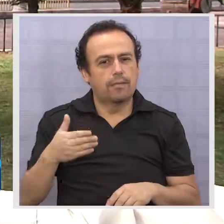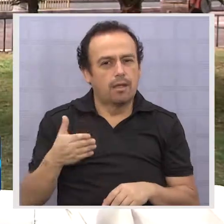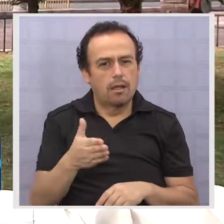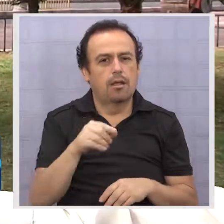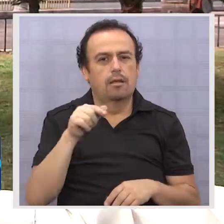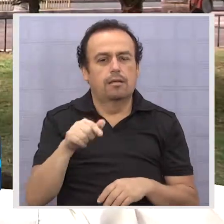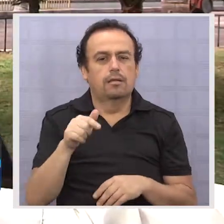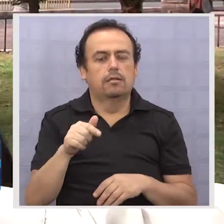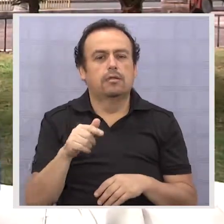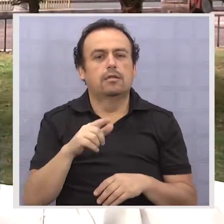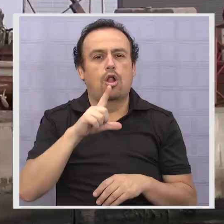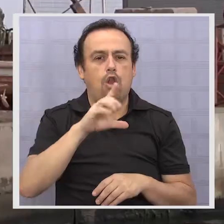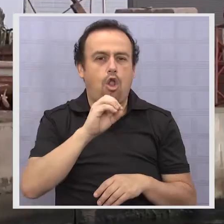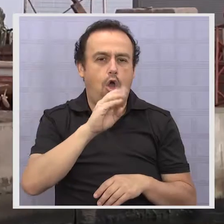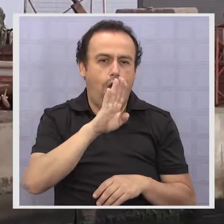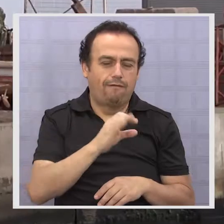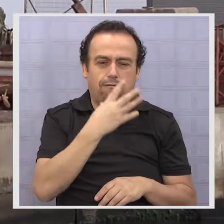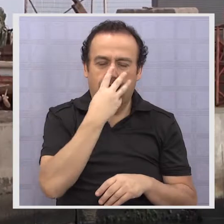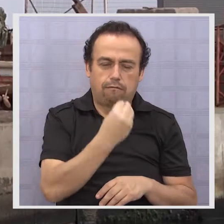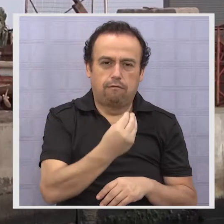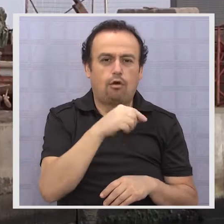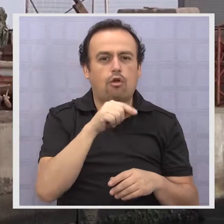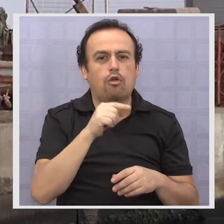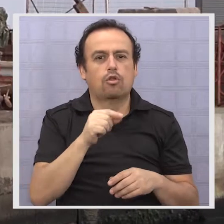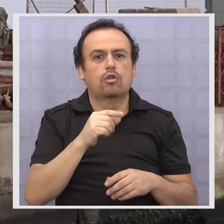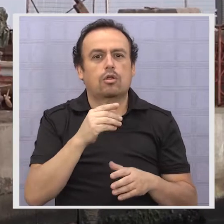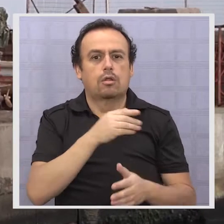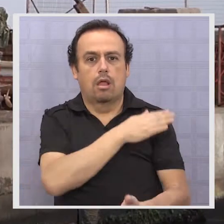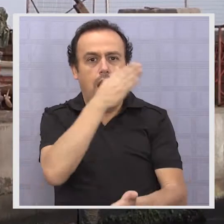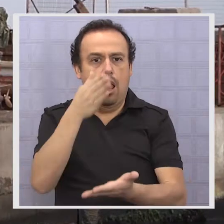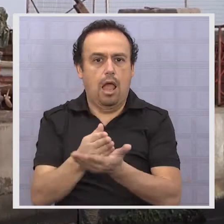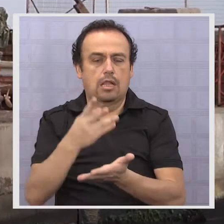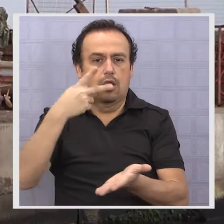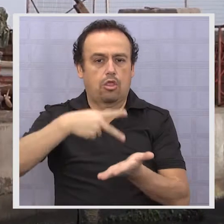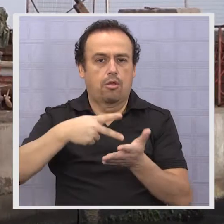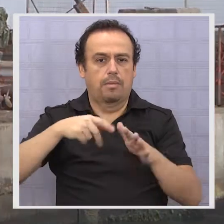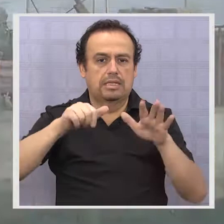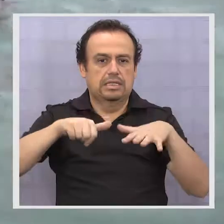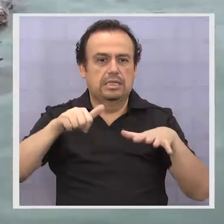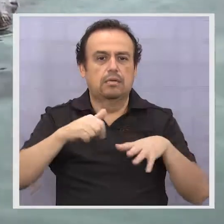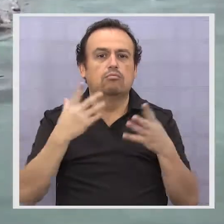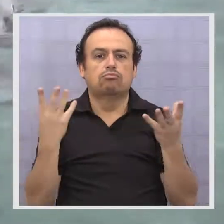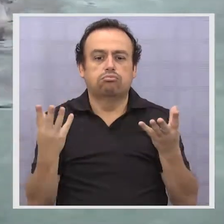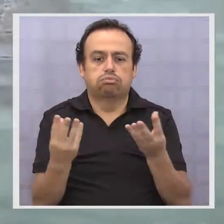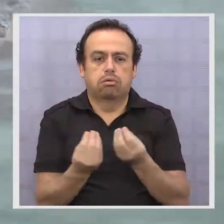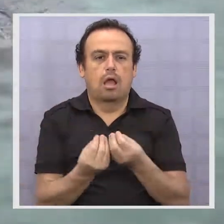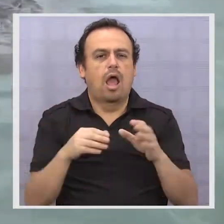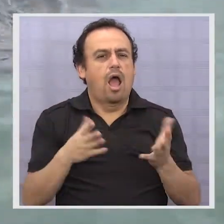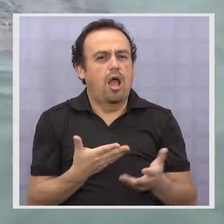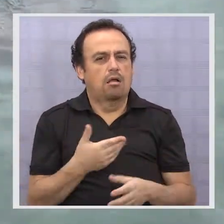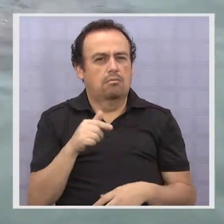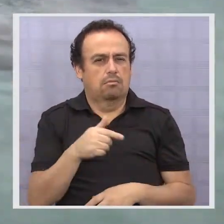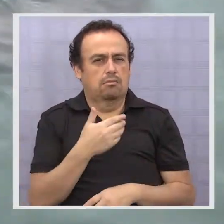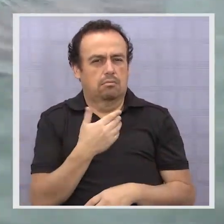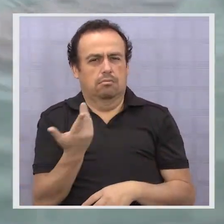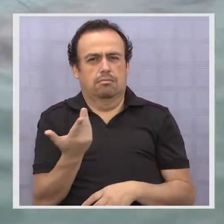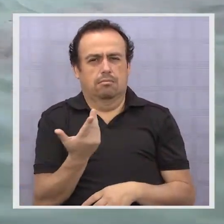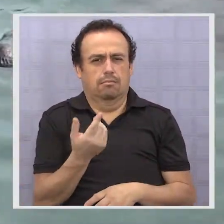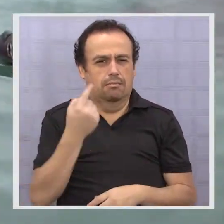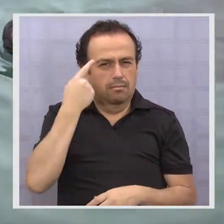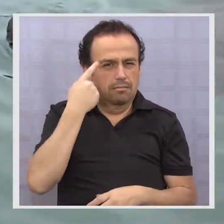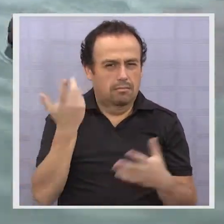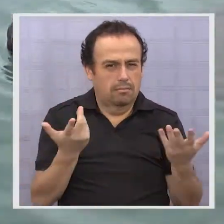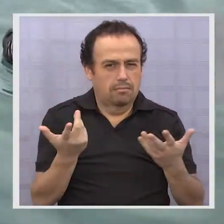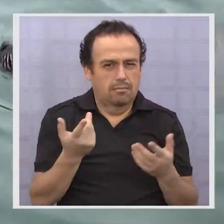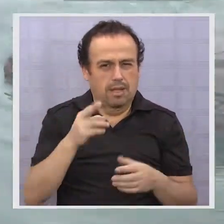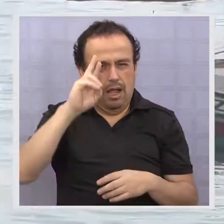del recurso pesquero lobo marino no fuera hasta el 2016, que están en veda. Por lo tanto, que venga a decir ahora, me parece bastante populista,